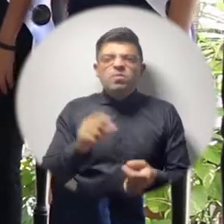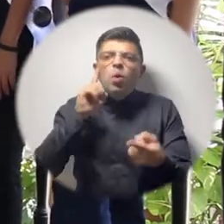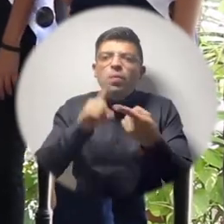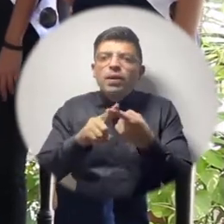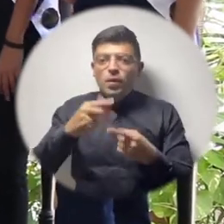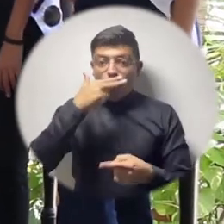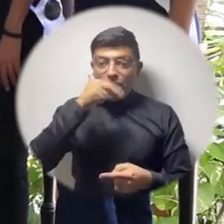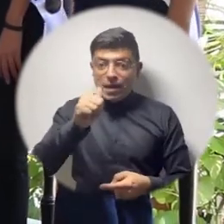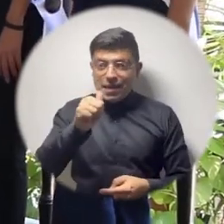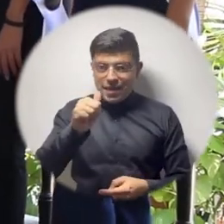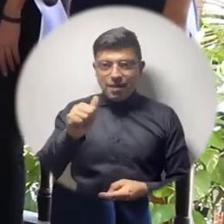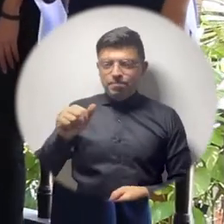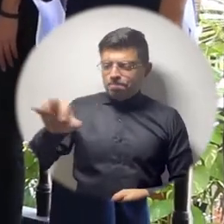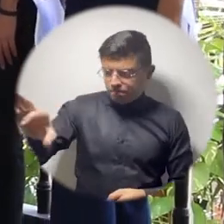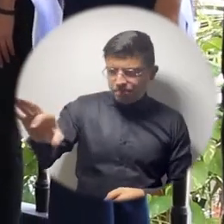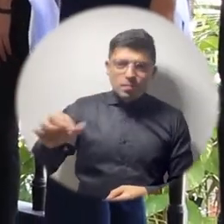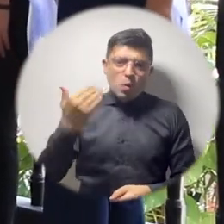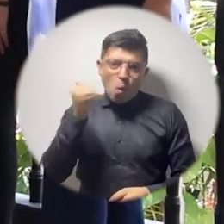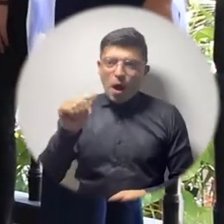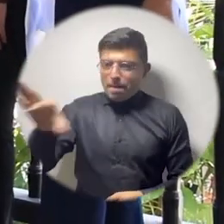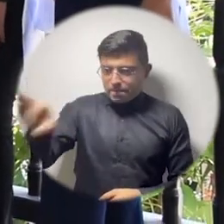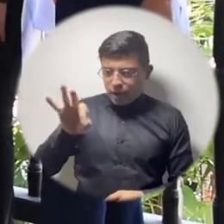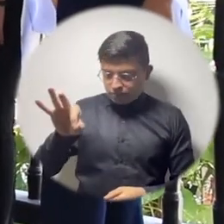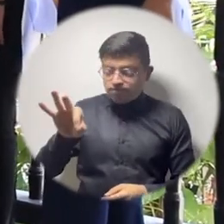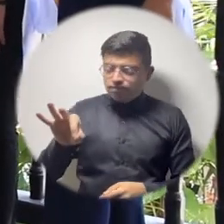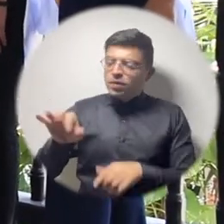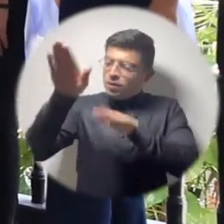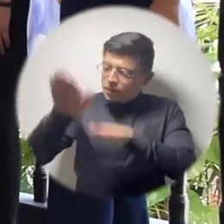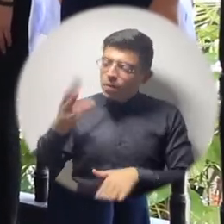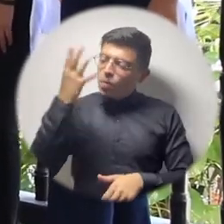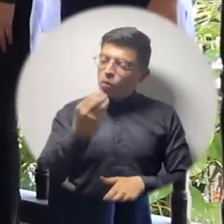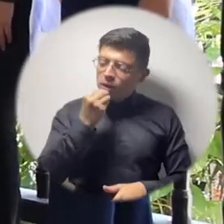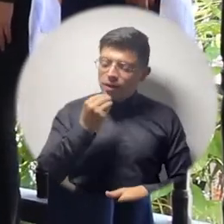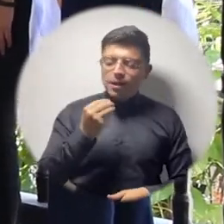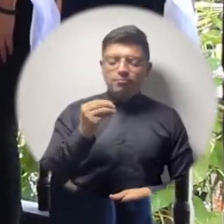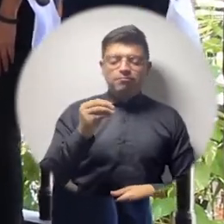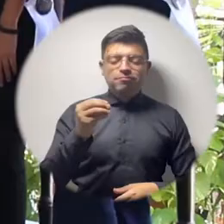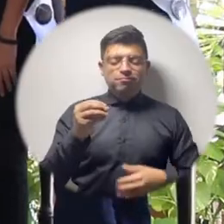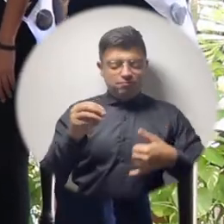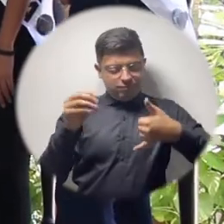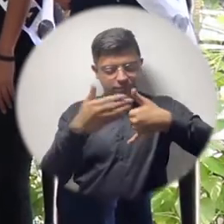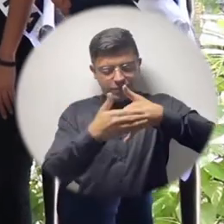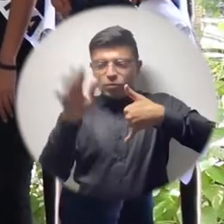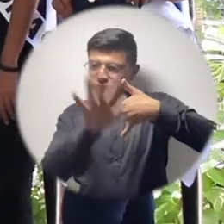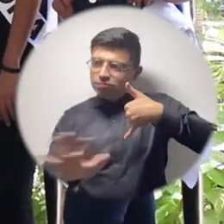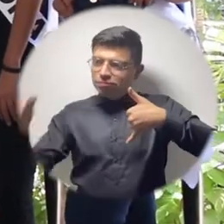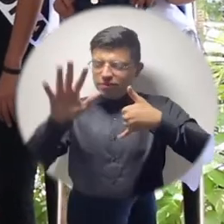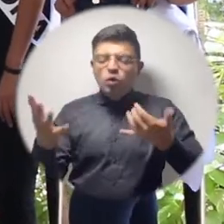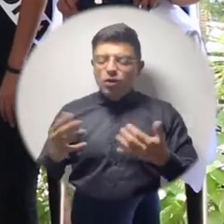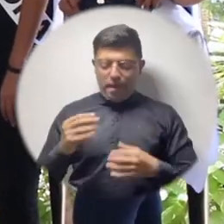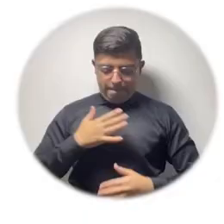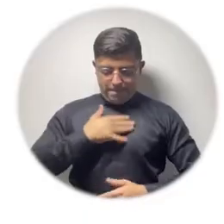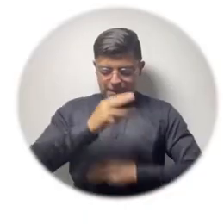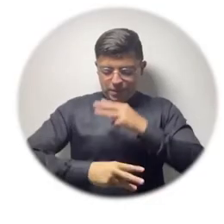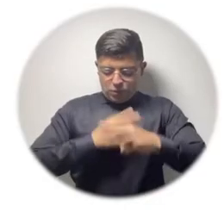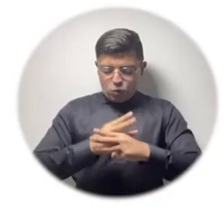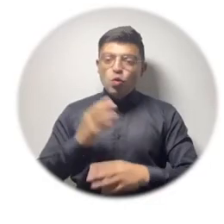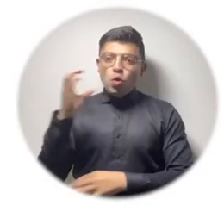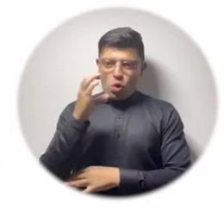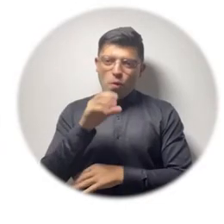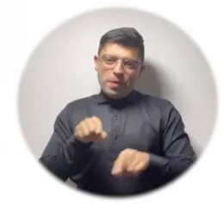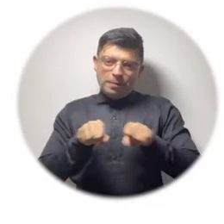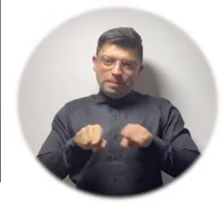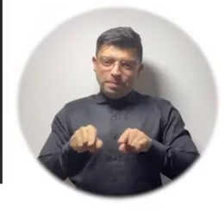es escoger a la niña que represente la belleza de nuestro departamento en Miss Mundo Colombia. El